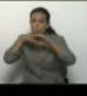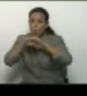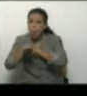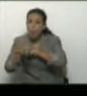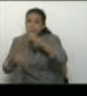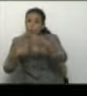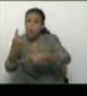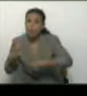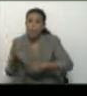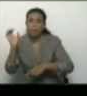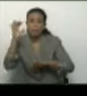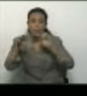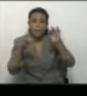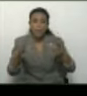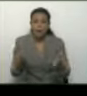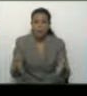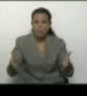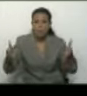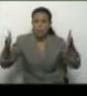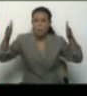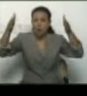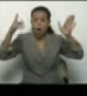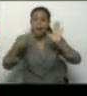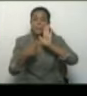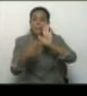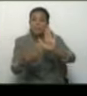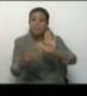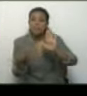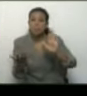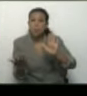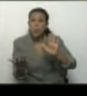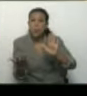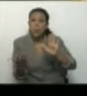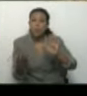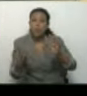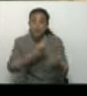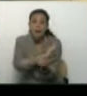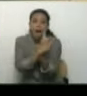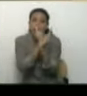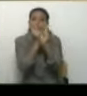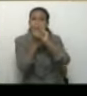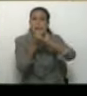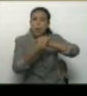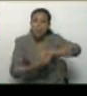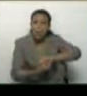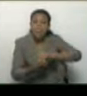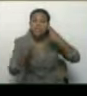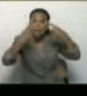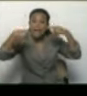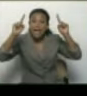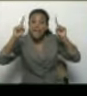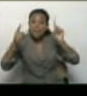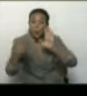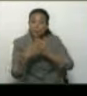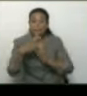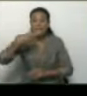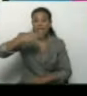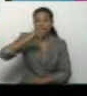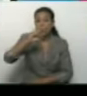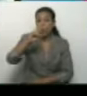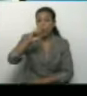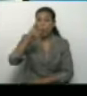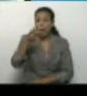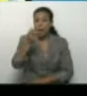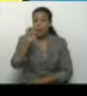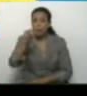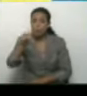posteriormente depositarlos en un tanque, lo cual representaría de esta manera la conversión de esta manera exitosa de los átomos de hidrógeno en oxígeno y